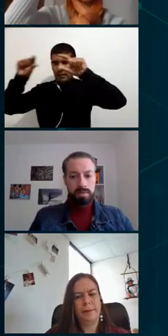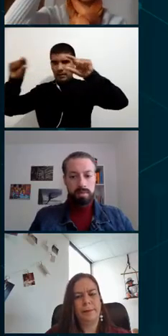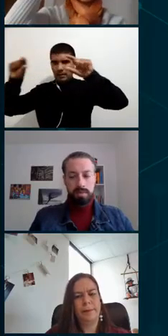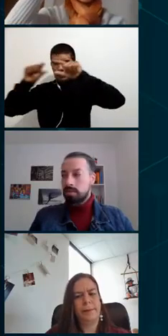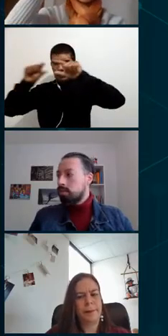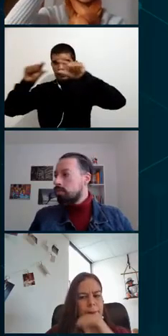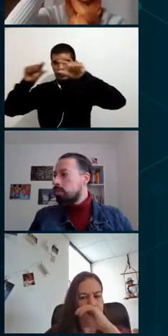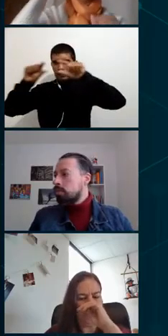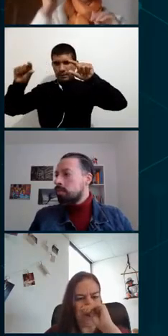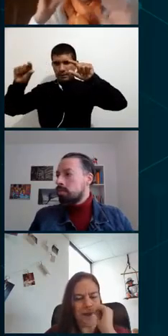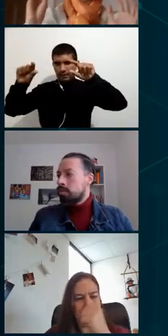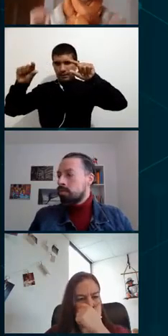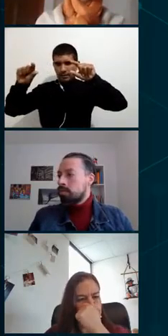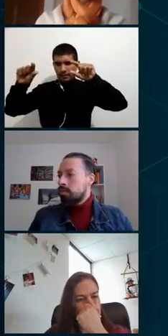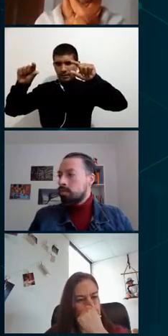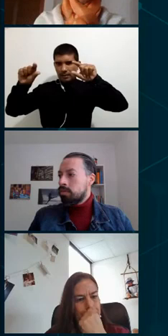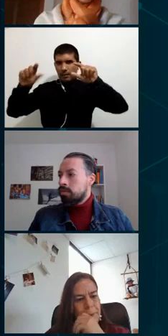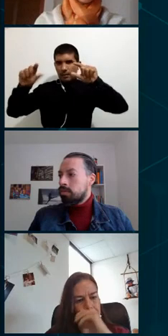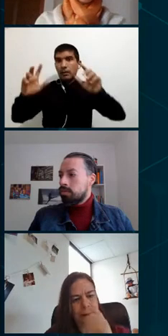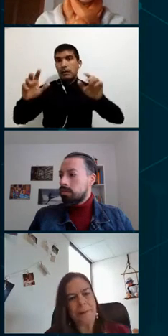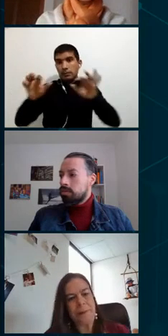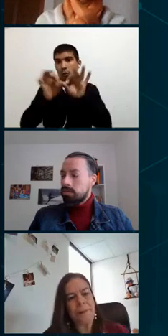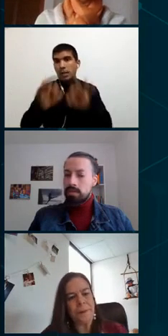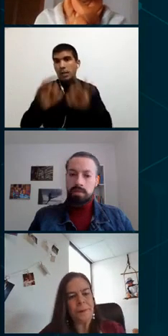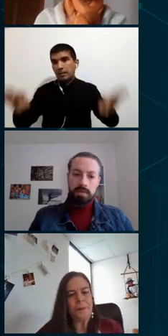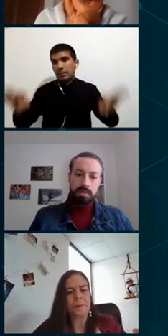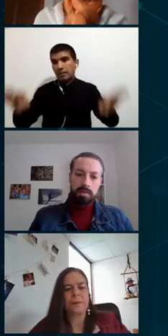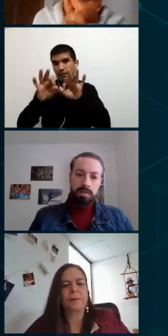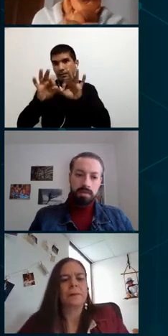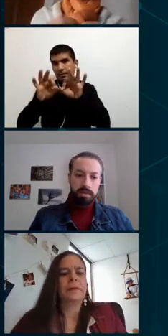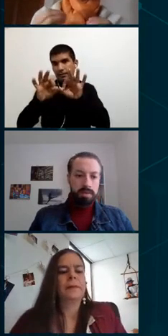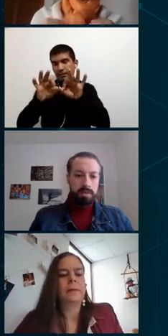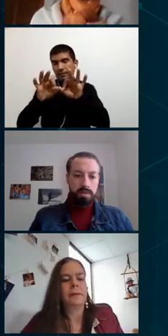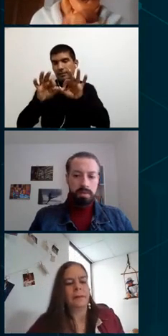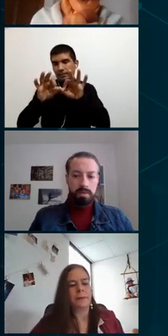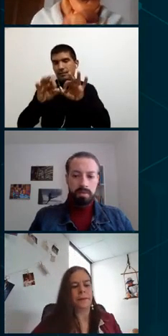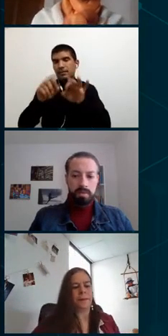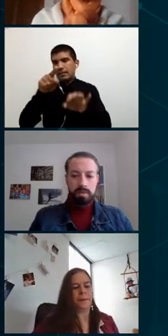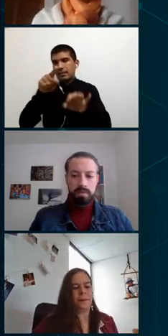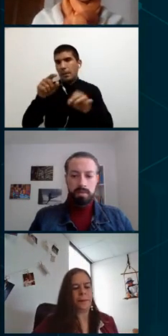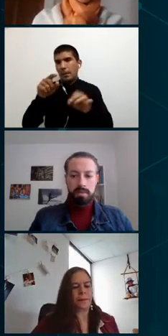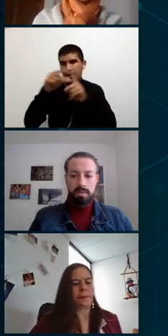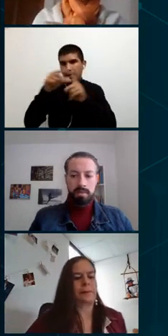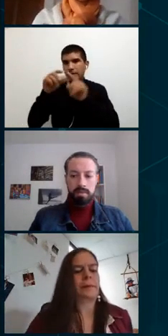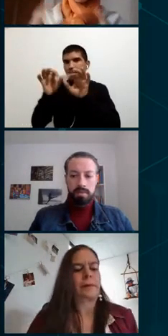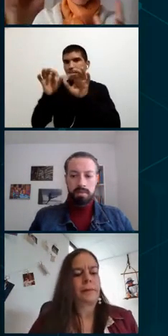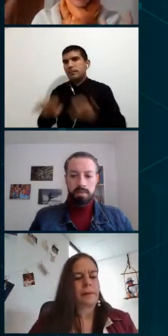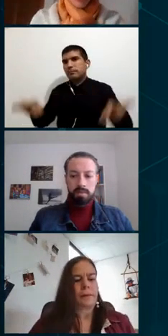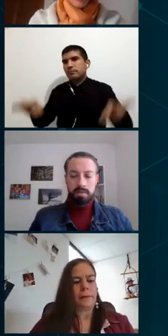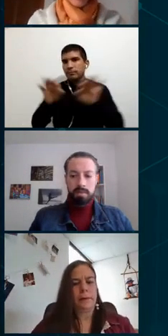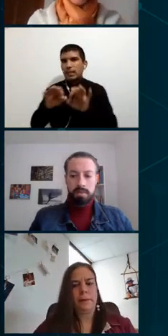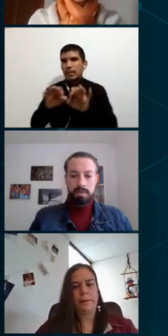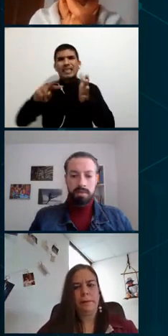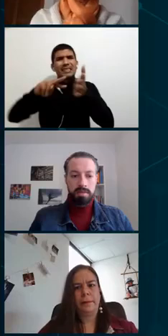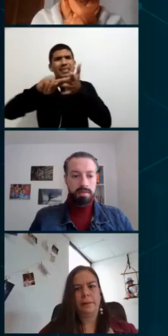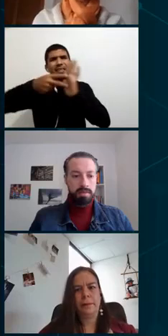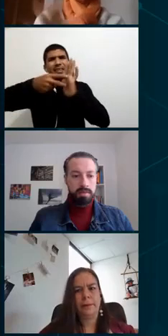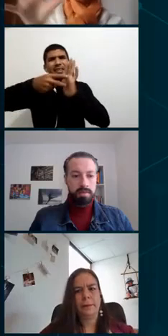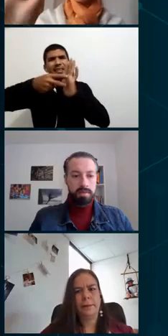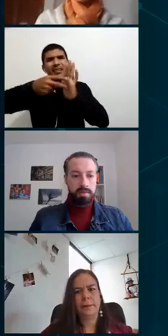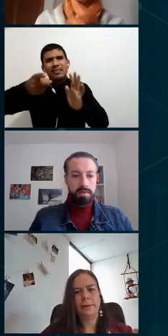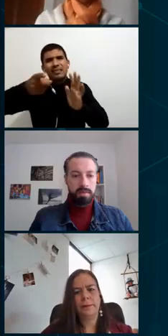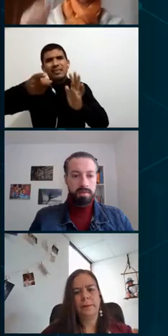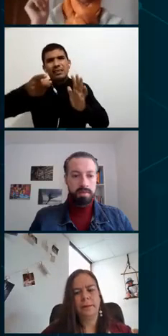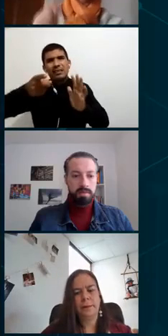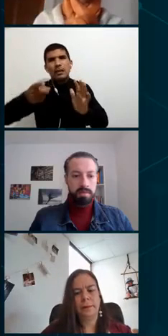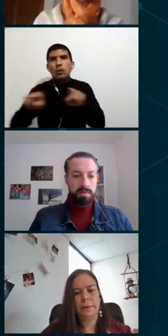como la premisa o la acción fuerte de esta fase, ¿sí? Porque tenemos que abrirnos a observar ahí en